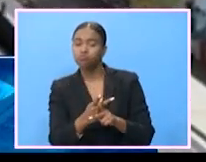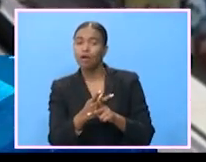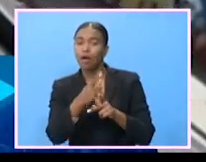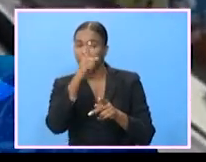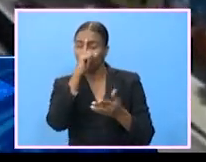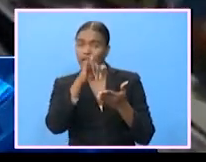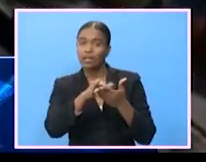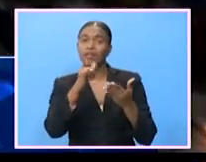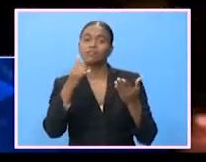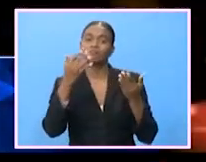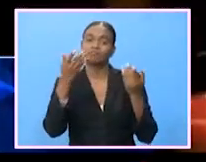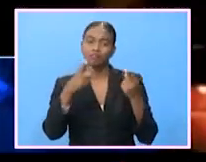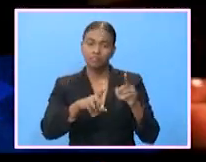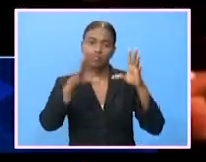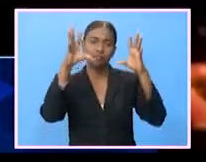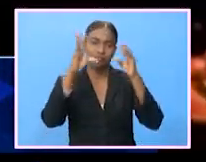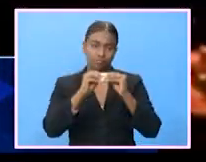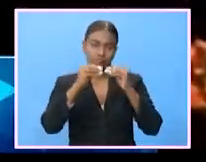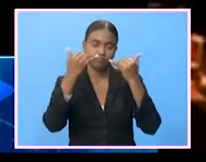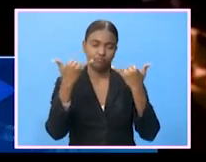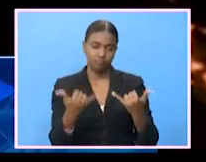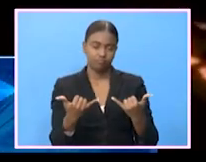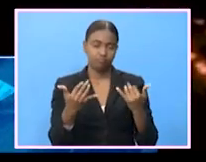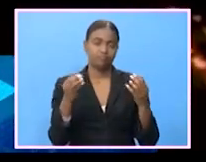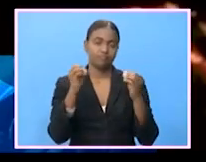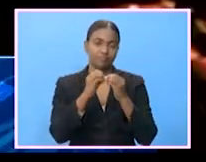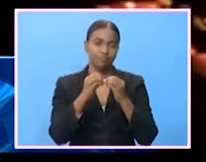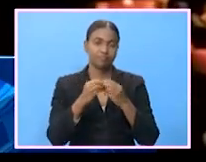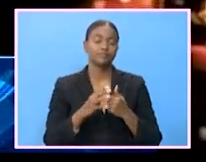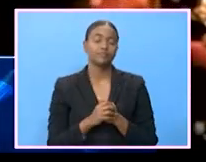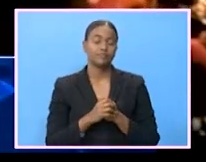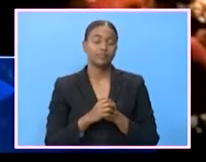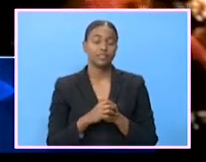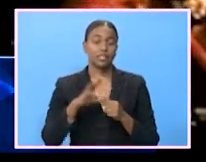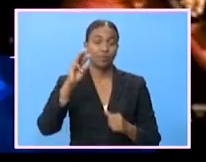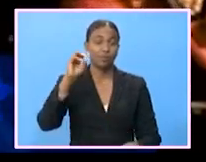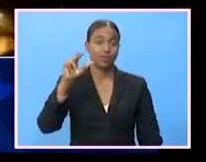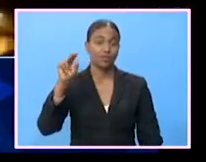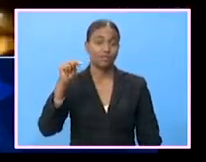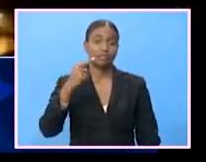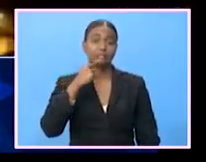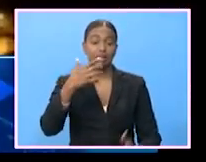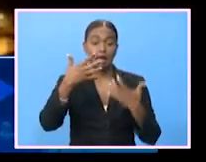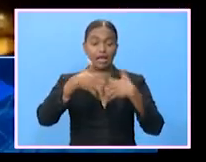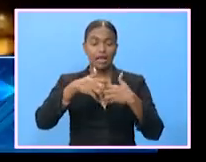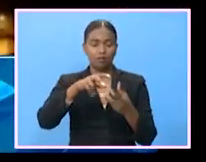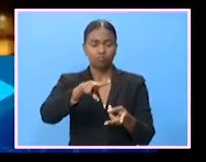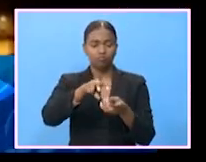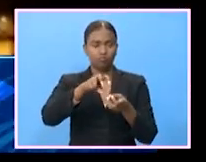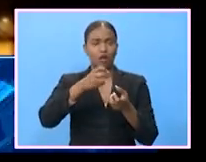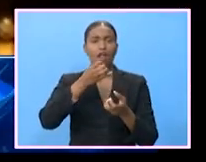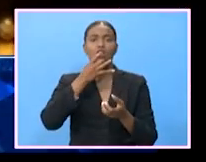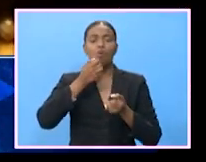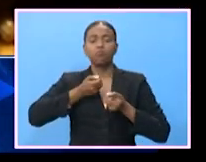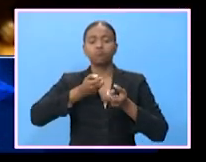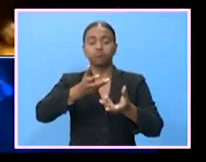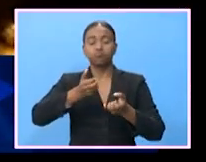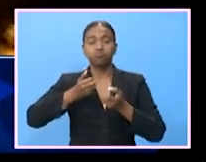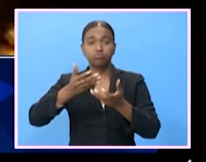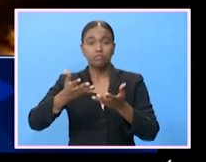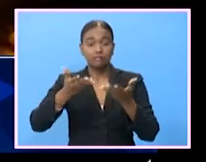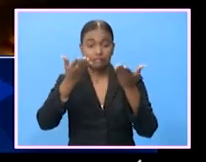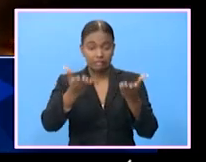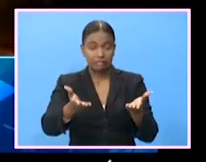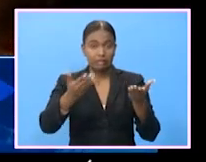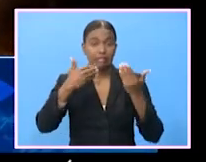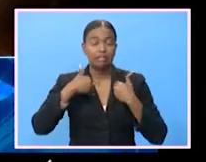eso ha coincidido en este momento y ha generado un déficit. Morrison detalló que las plantas generadoras de electricidad que están o han